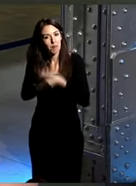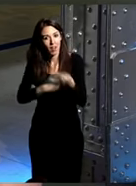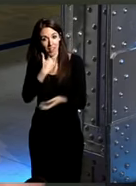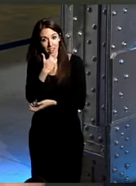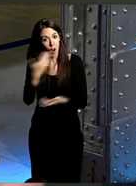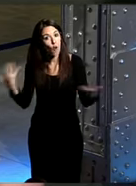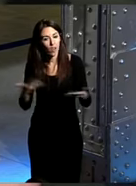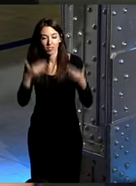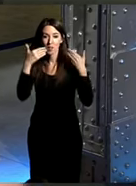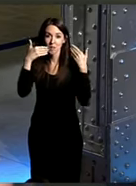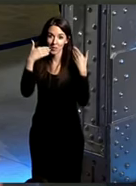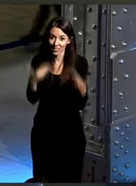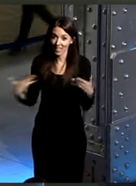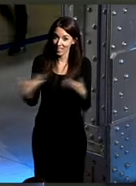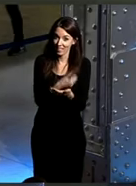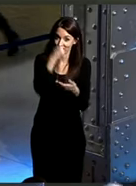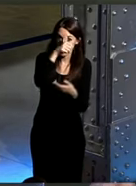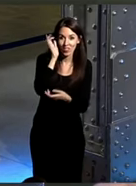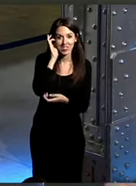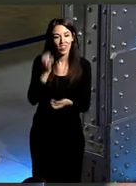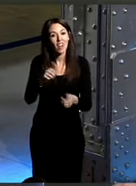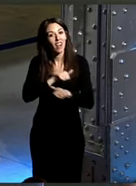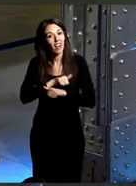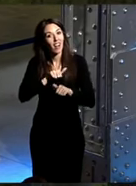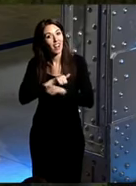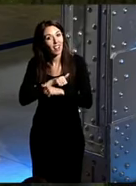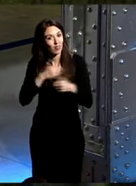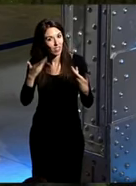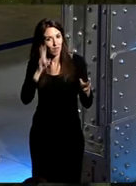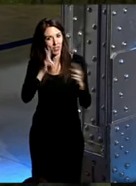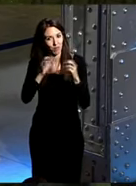algo urgente. Muchas gracias a todos y a todas y esperamos vernos en otras ocasiones.